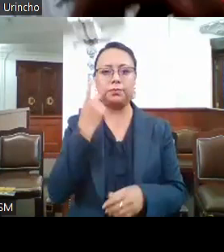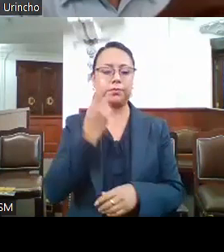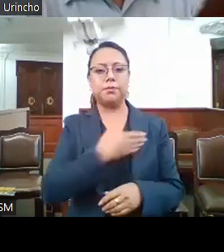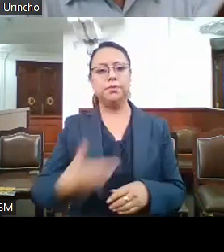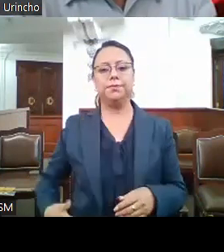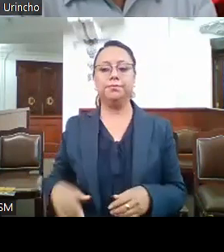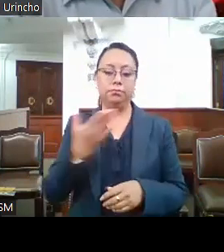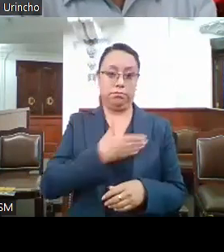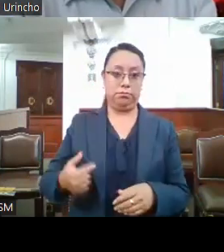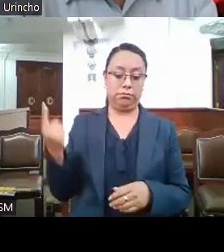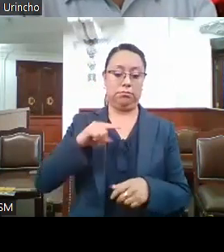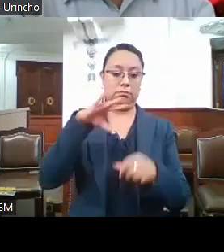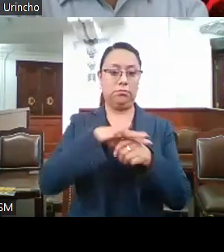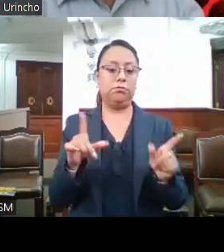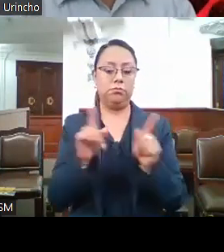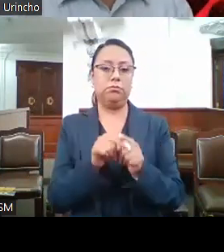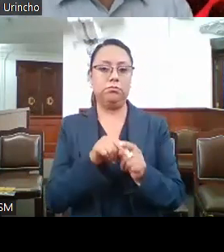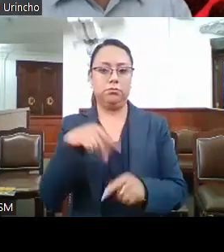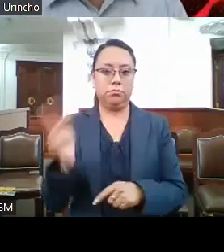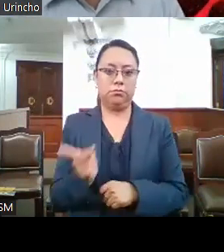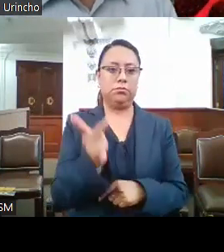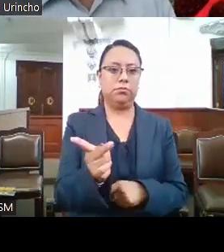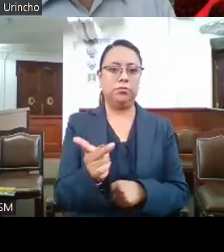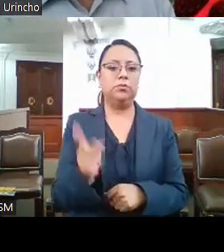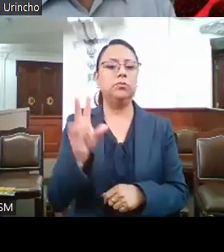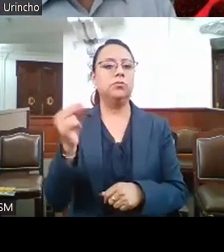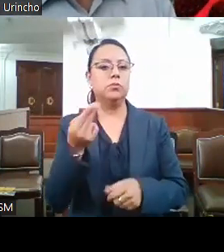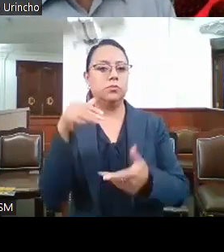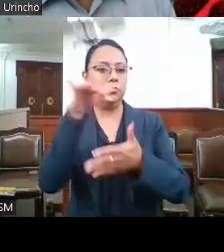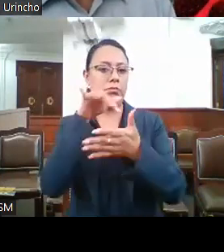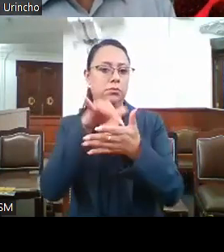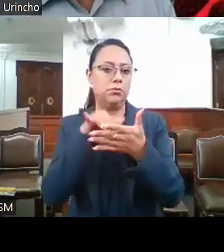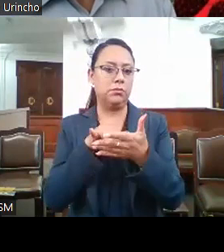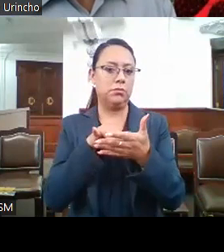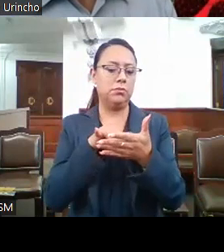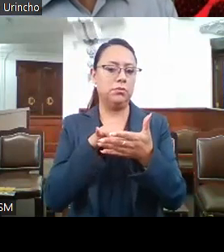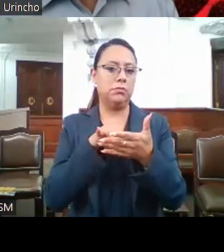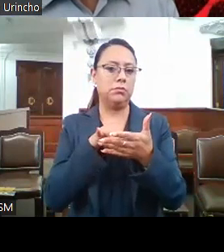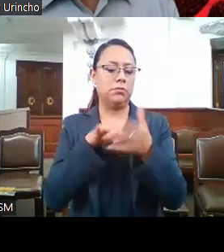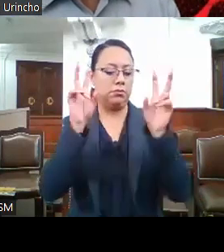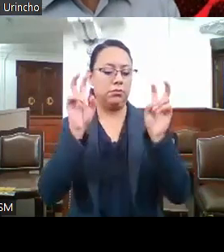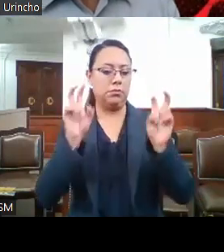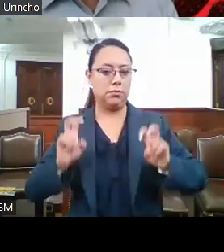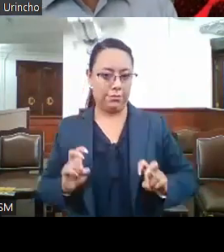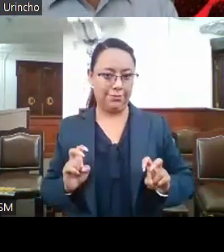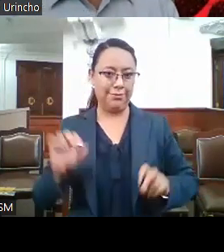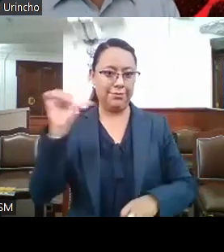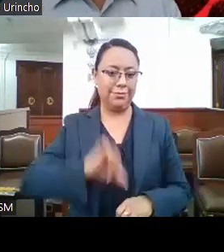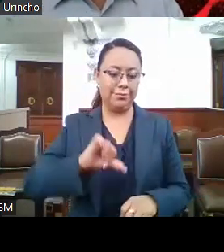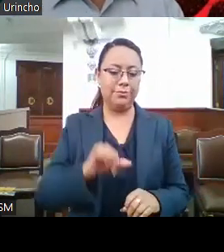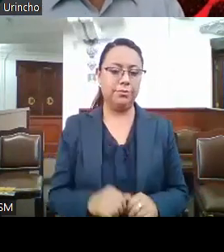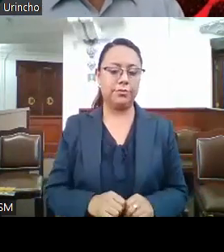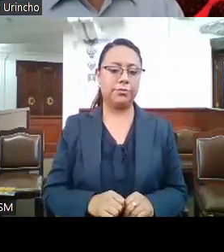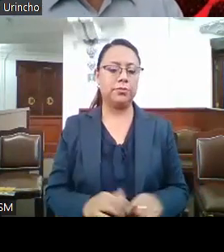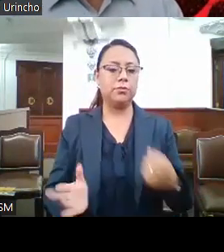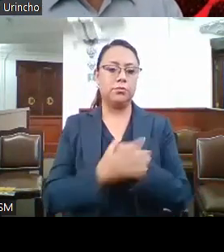la presidencia en votación económica, se consulta si es de dispensarse la lectura de los asuntos listados en el orden del día por